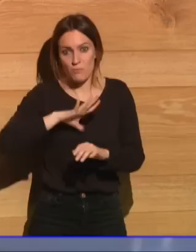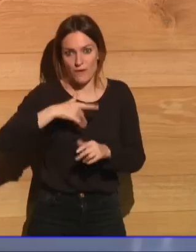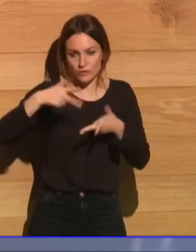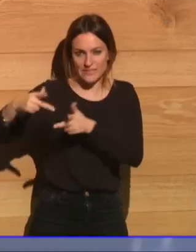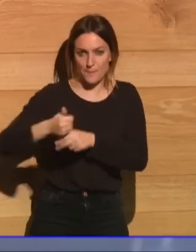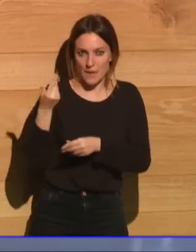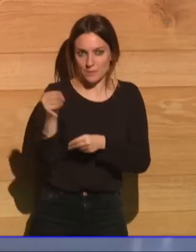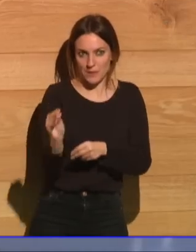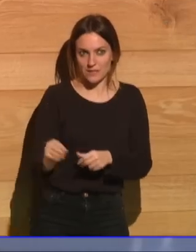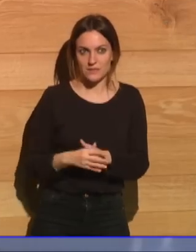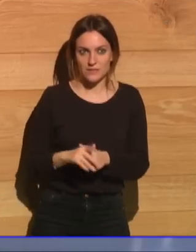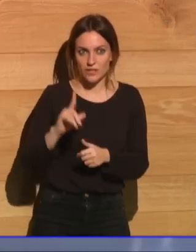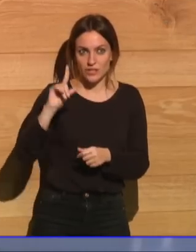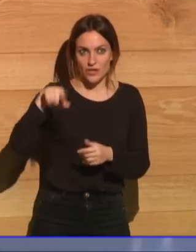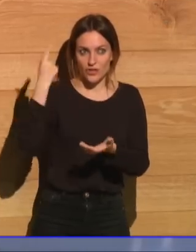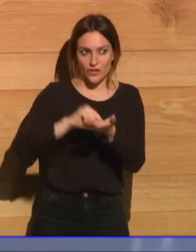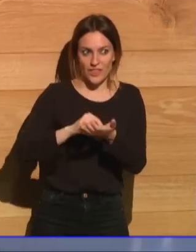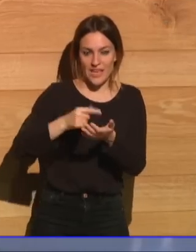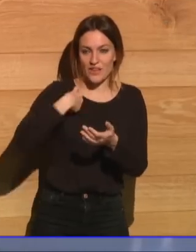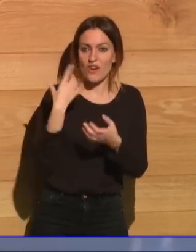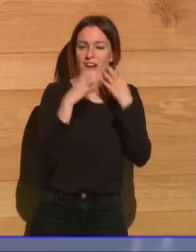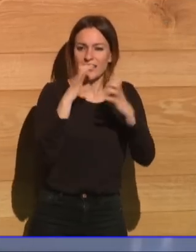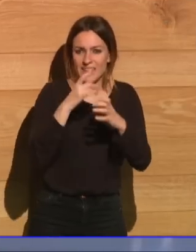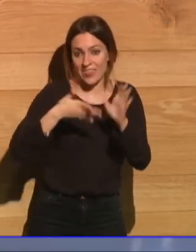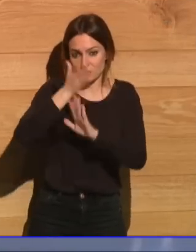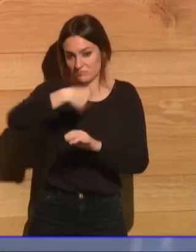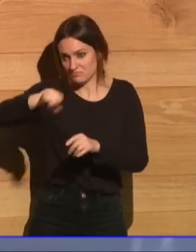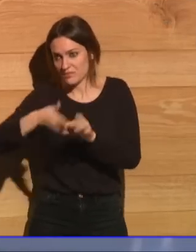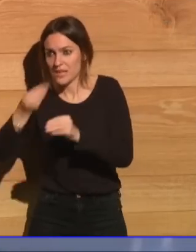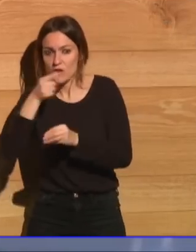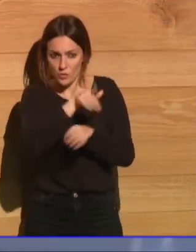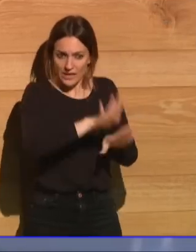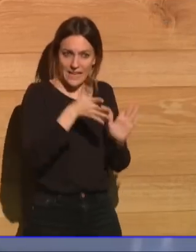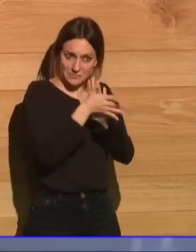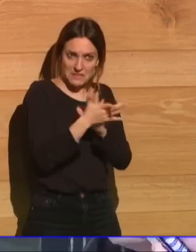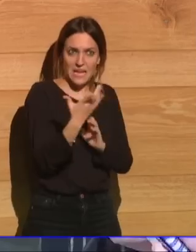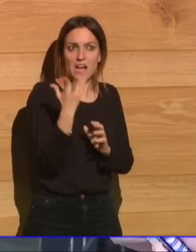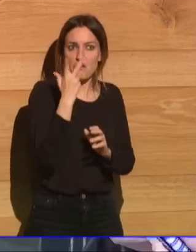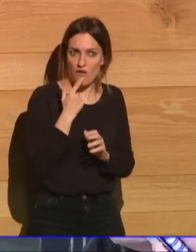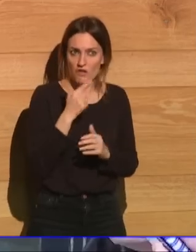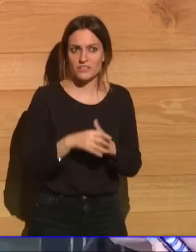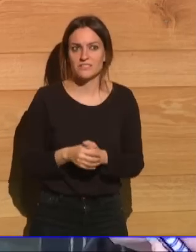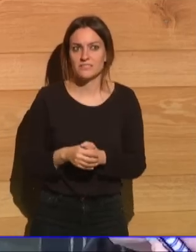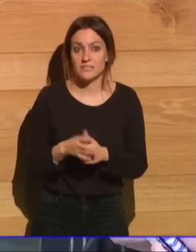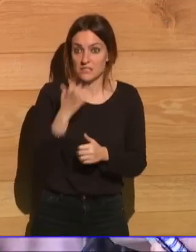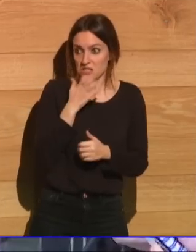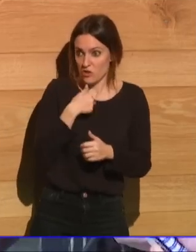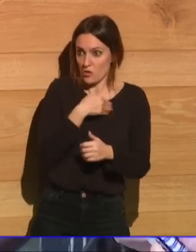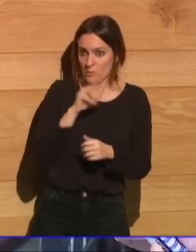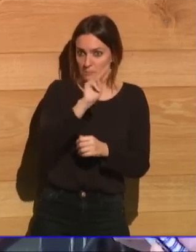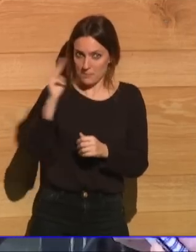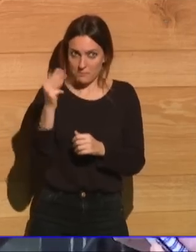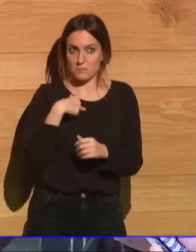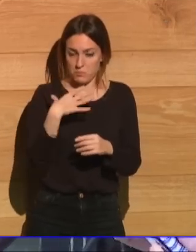día quieres que venga, doy los gritos y nos vamos nosotros a merendar y te quedas tú con lo de los colores? Si no os importa que ponga un PowerPoint... Empiezas Claro. tú a las